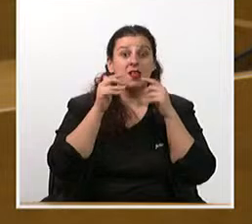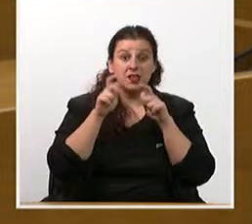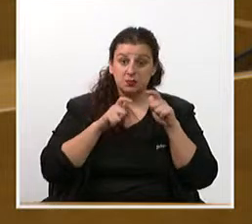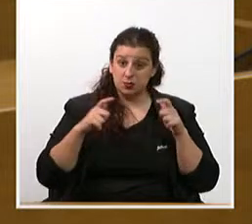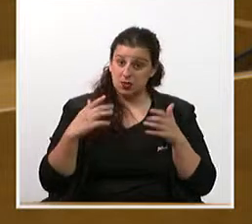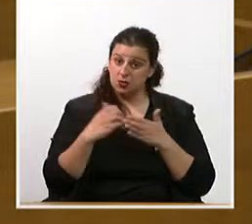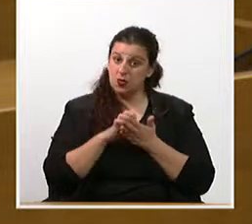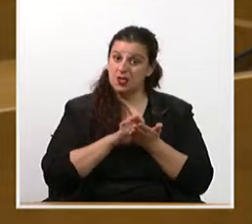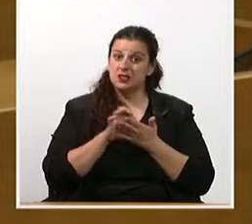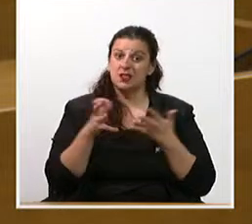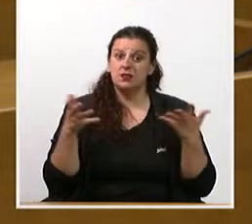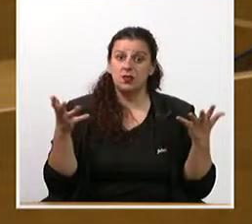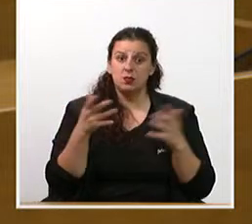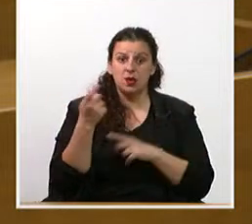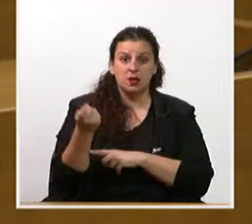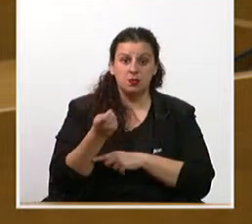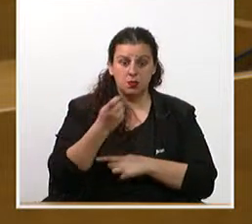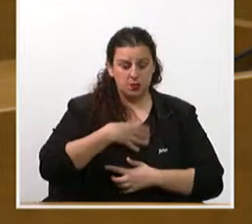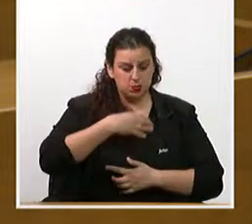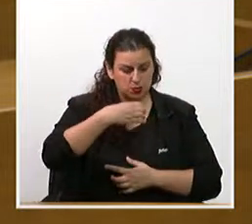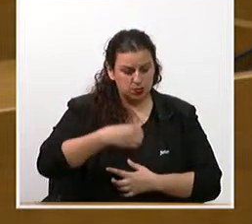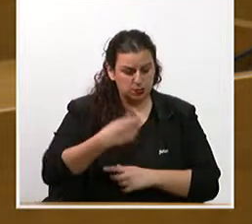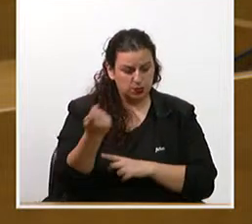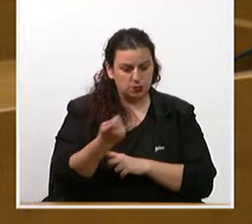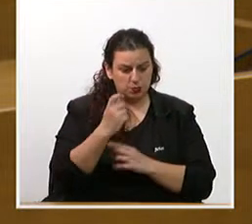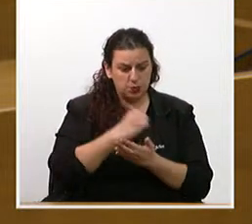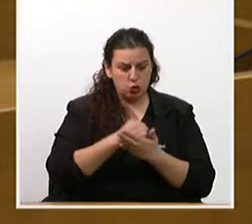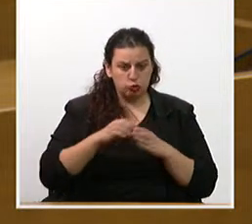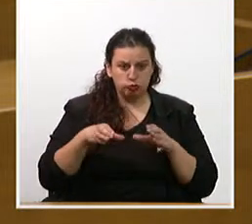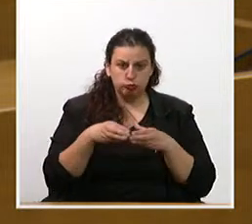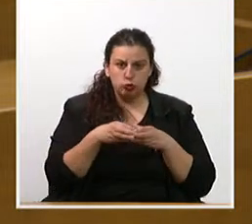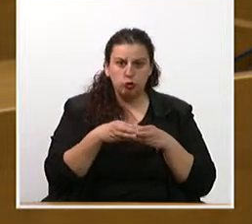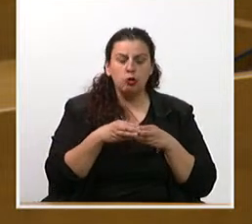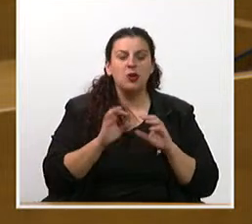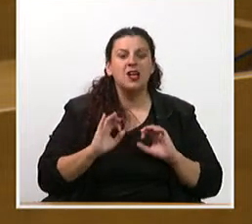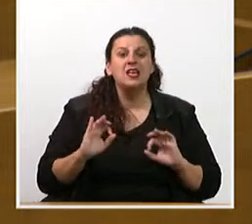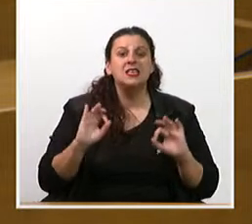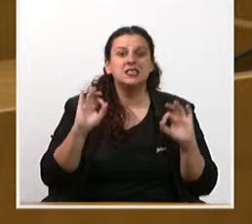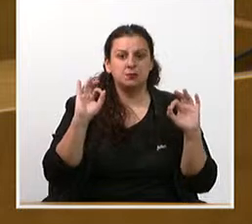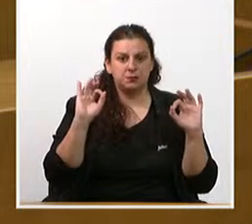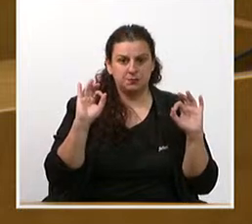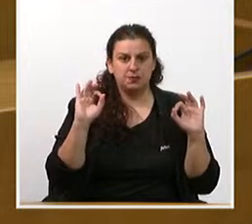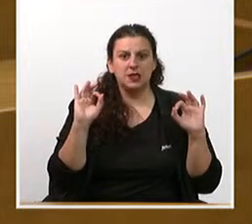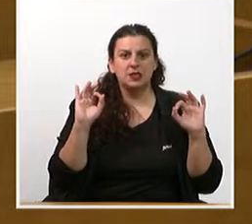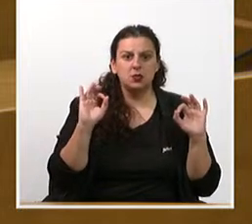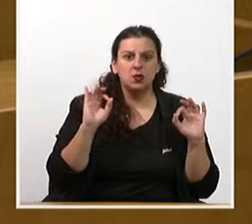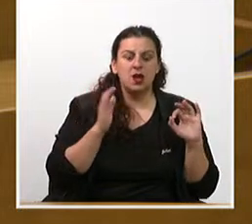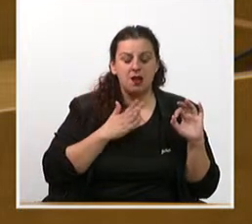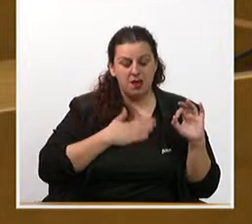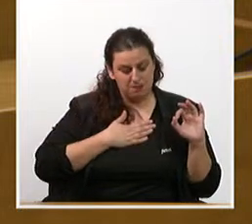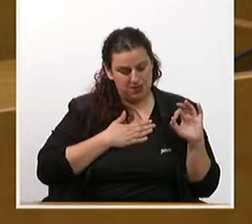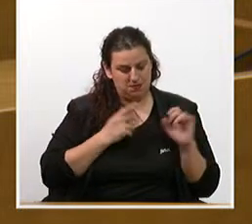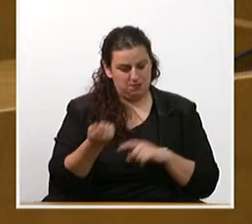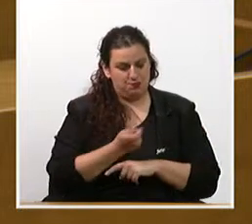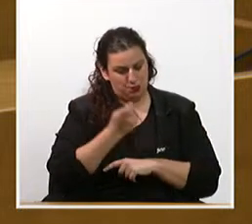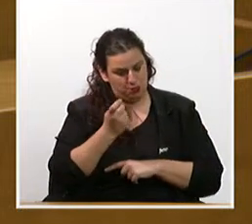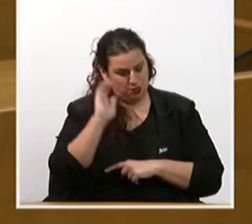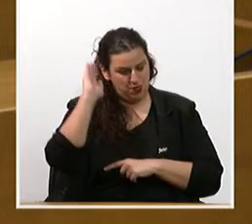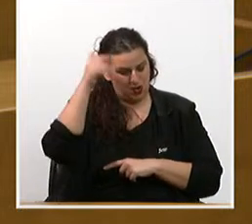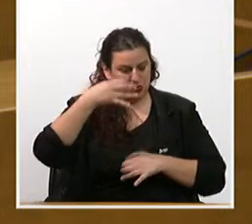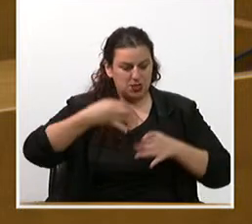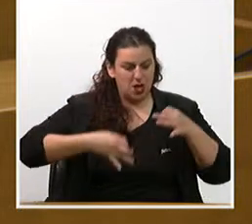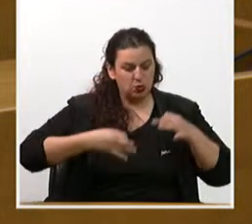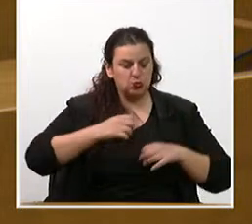emergencias bomberos del ayuntamiento bomberos del consorcio y en particular el dependiente de la consellería de Justicia interior que una vez má nos han